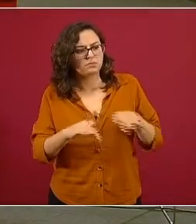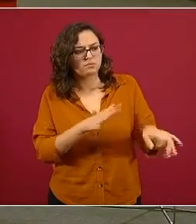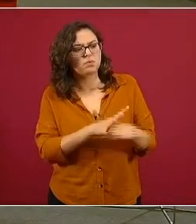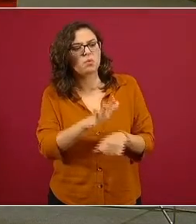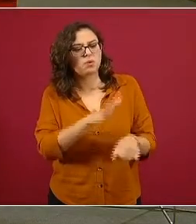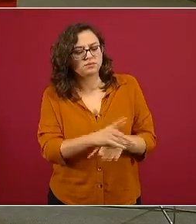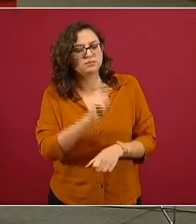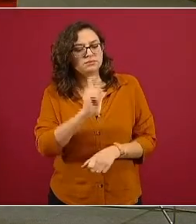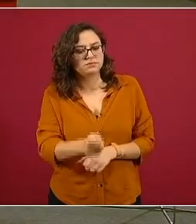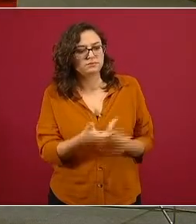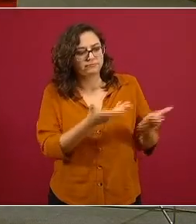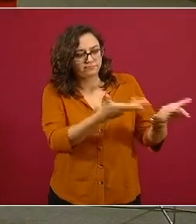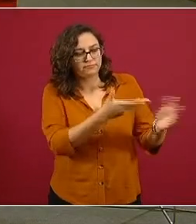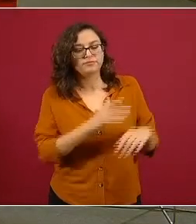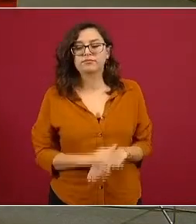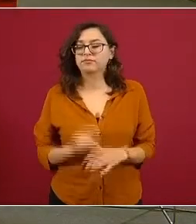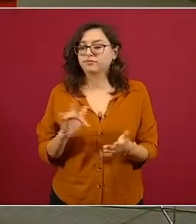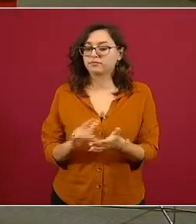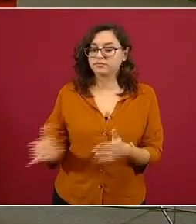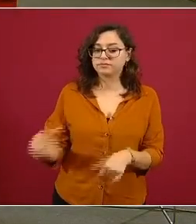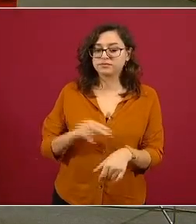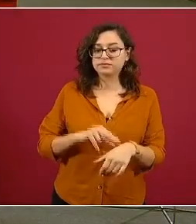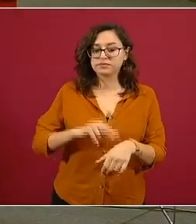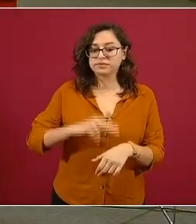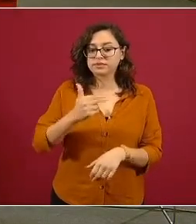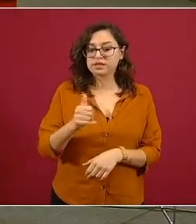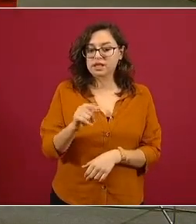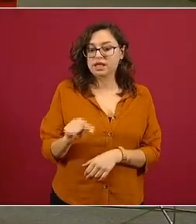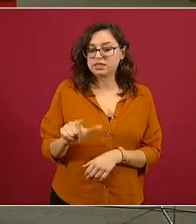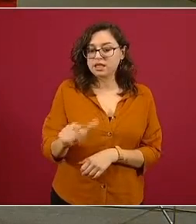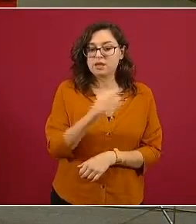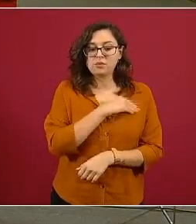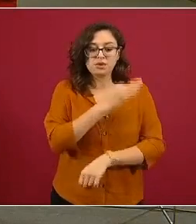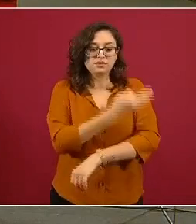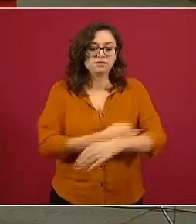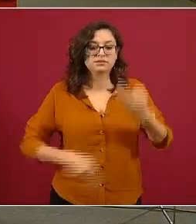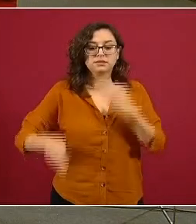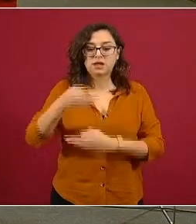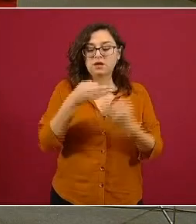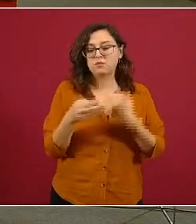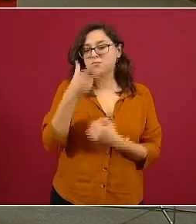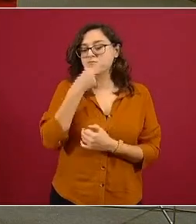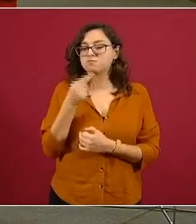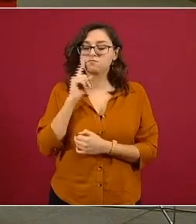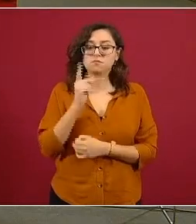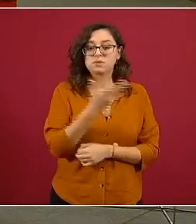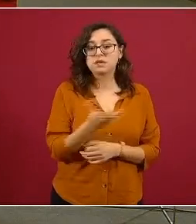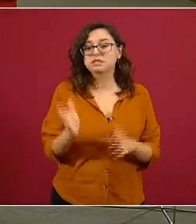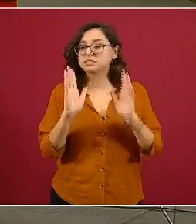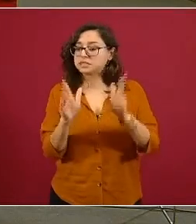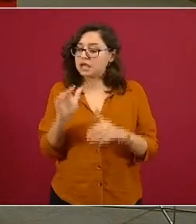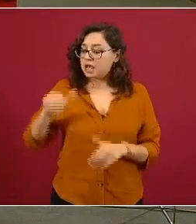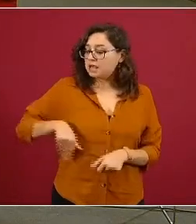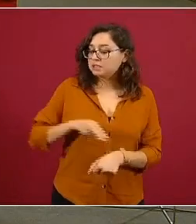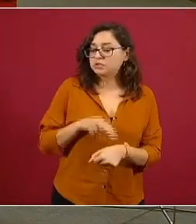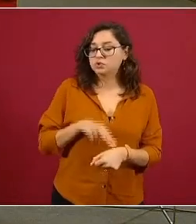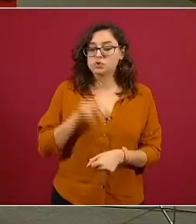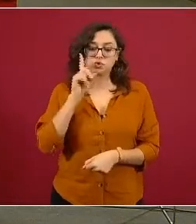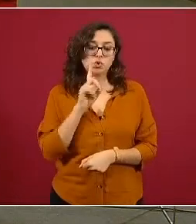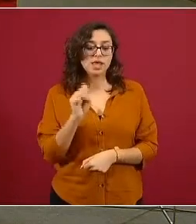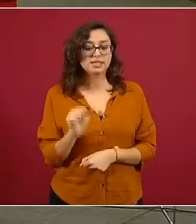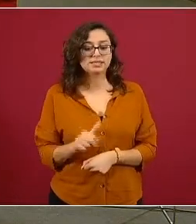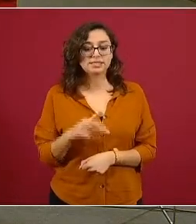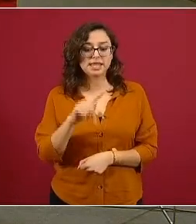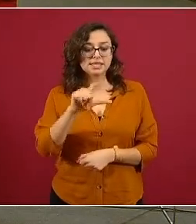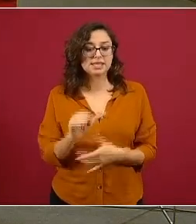Gracias, doctor Gatell. Buenas tardes a todas y todos. Ya la doctora Santa les ha explicado qué es lo que hacemos como Sistema Nacional